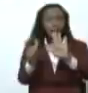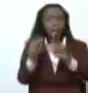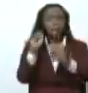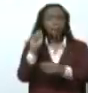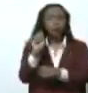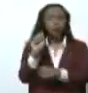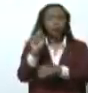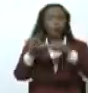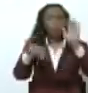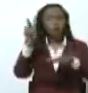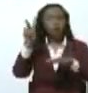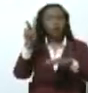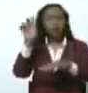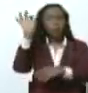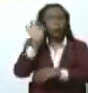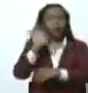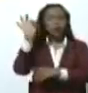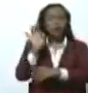26.12%.